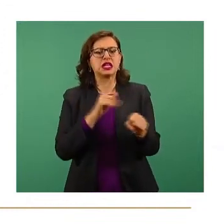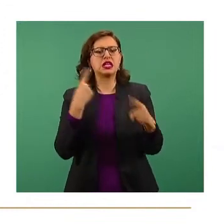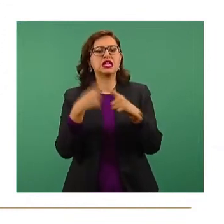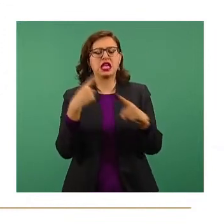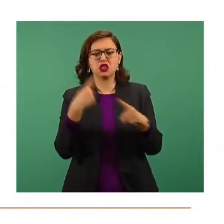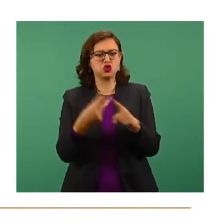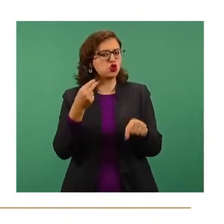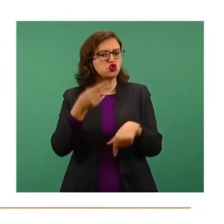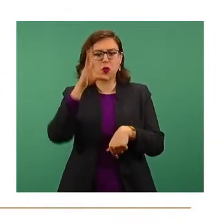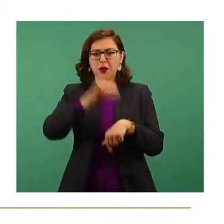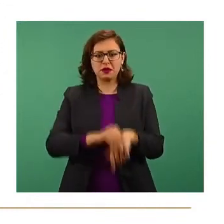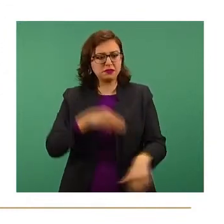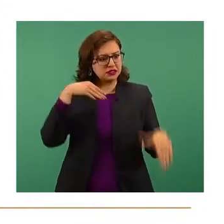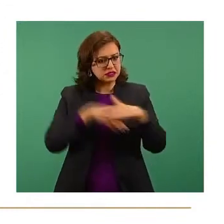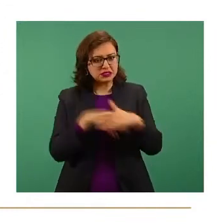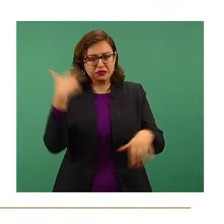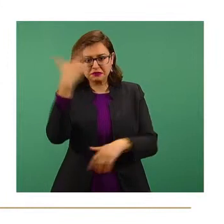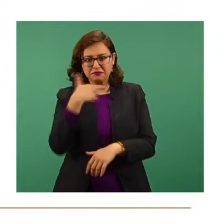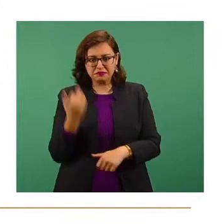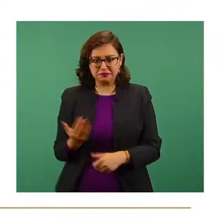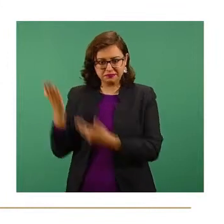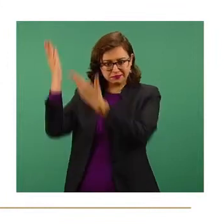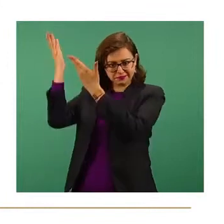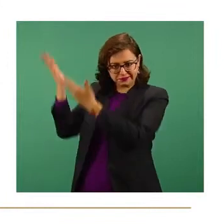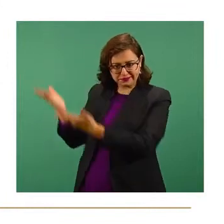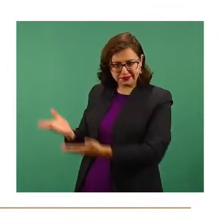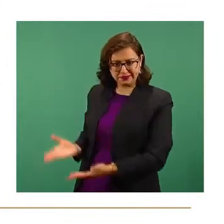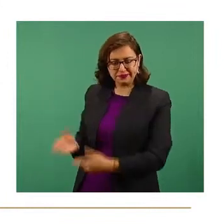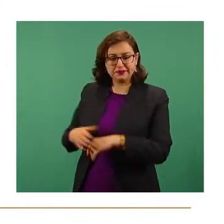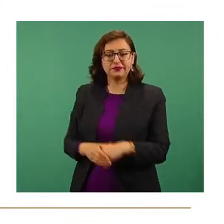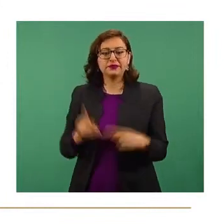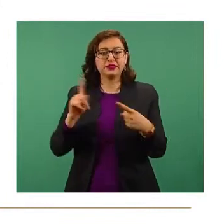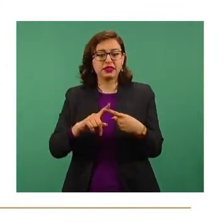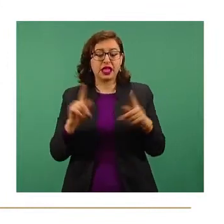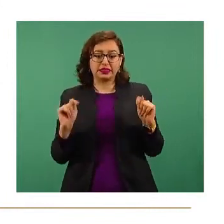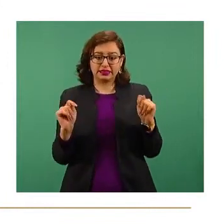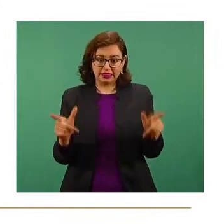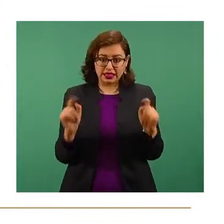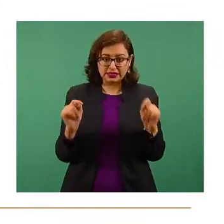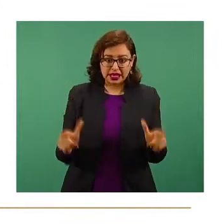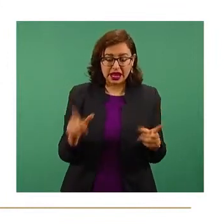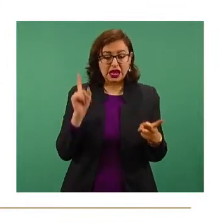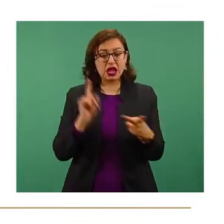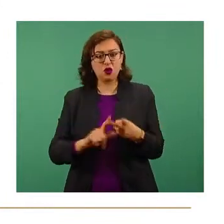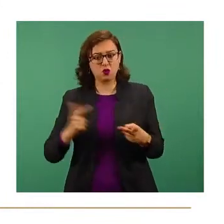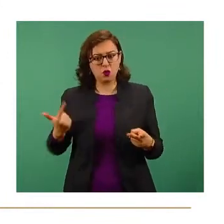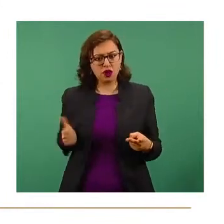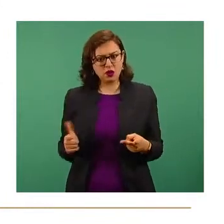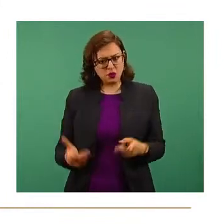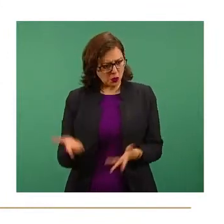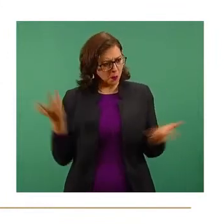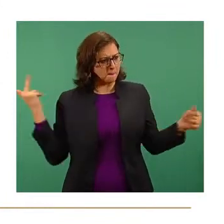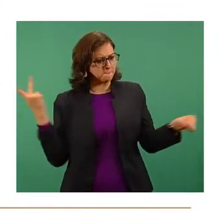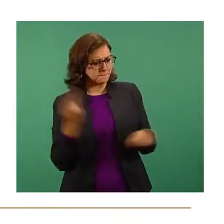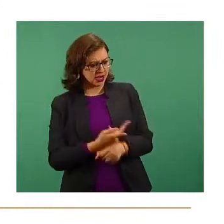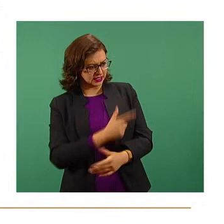Tlaxcala, tampoco Cristina Rico en Villagrán, Guanajuato. ¿Qué pasó, paisana? Cumpla la ley.